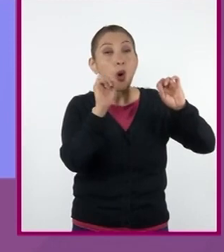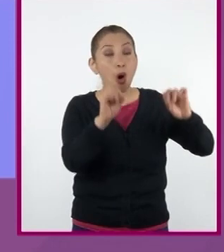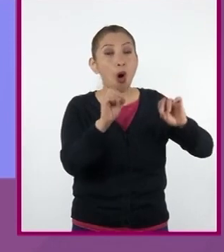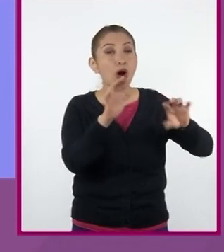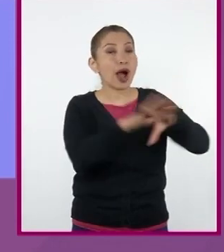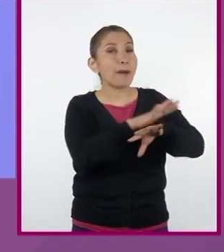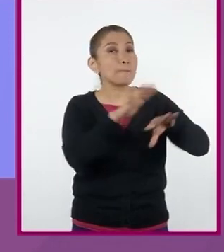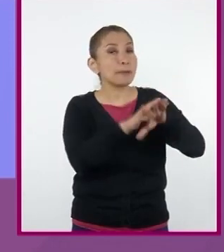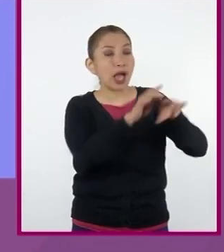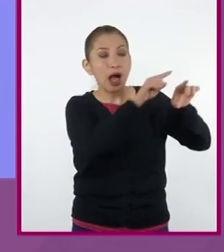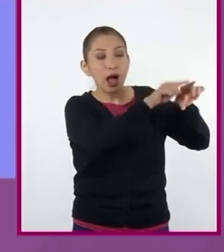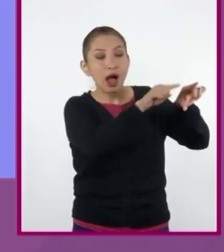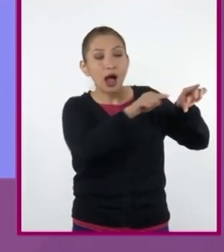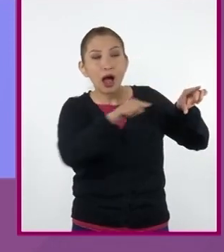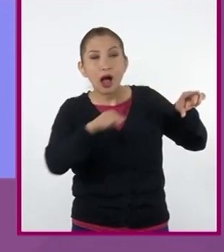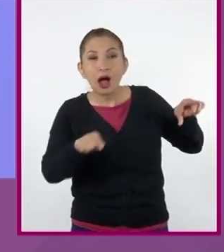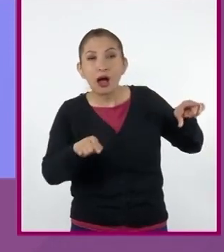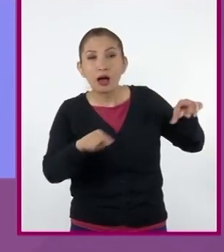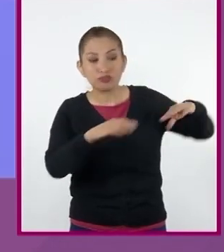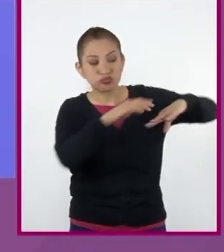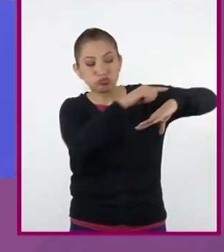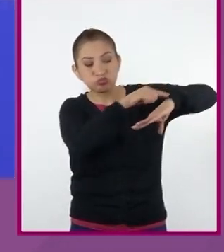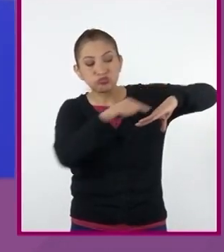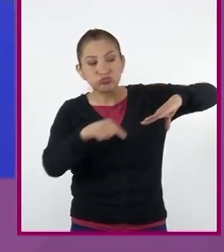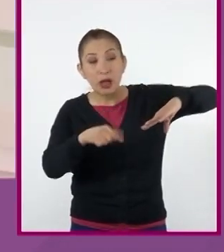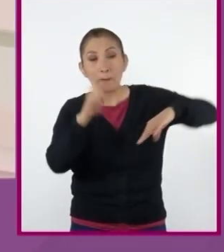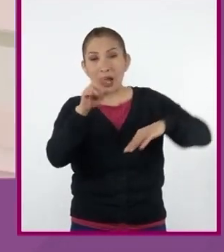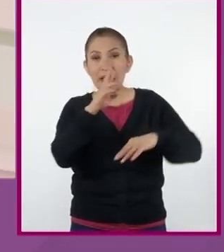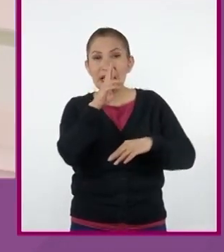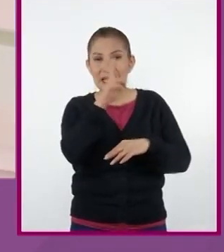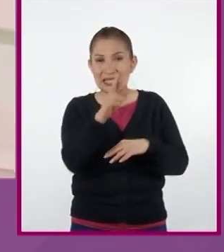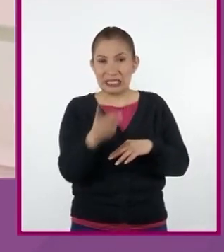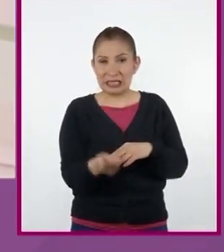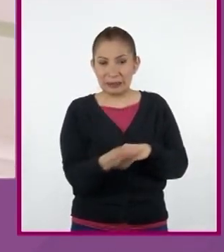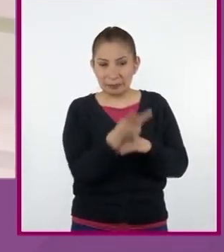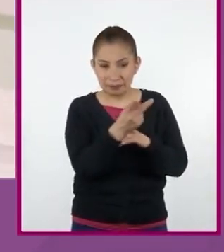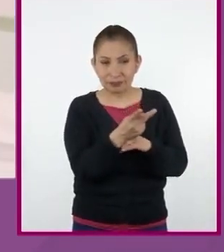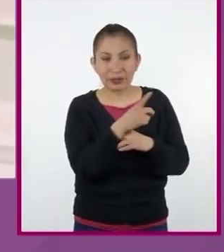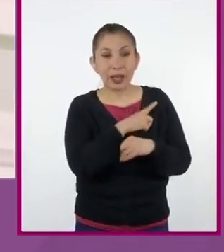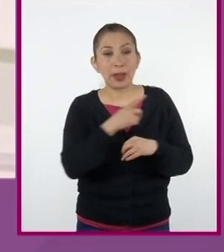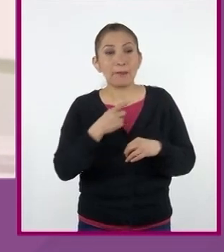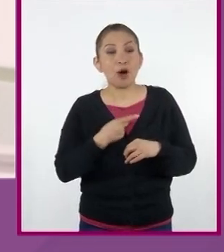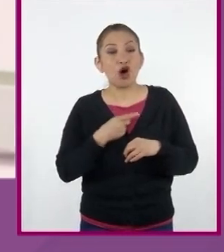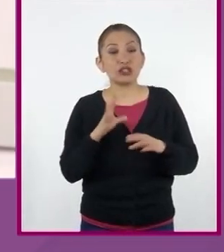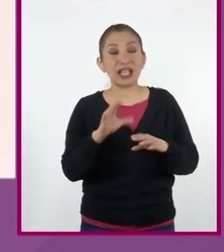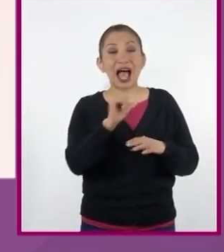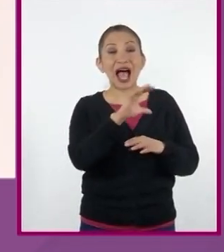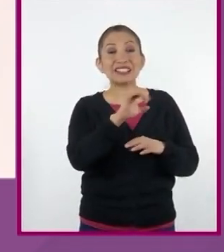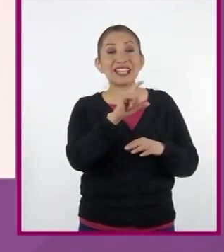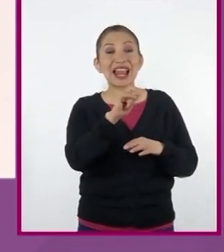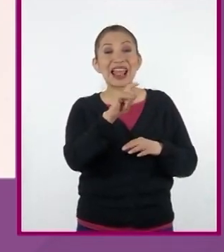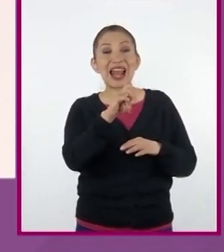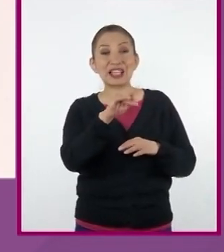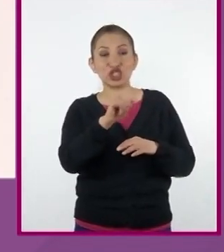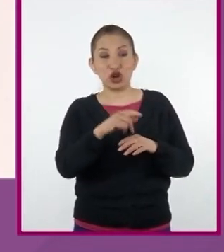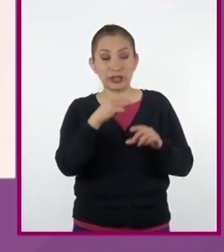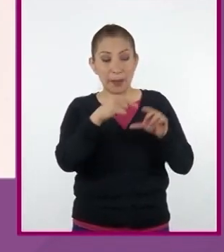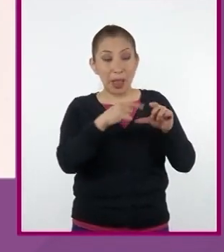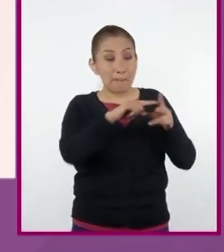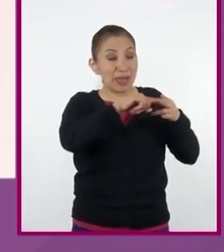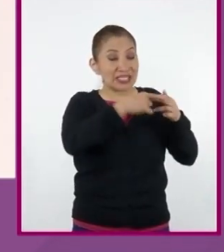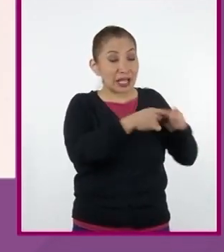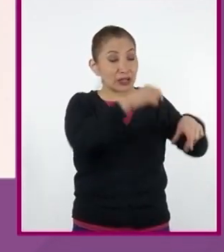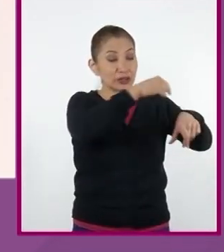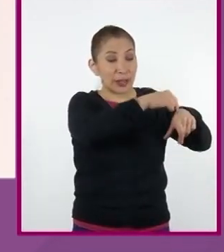va cambiando durante el recorrido? Para responder a la pregunta, debemos obtener la aceleración del balín, partiendo